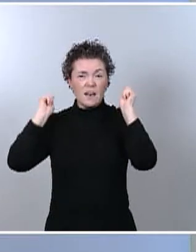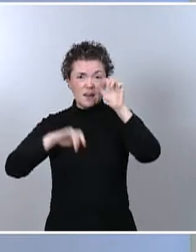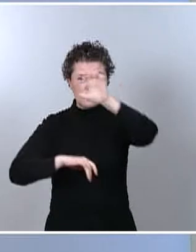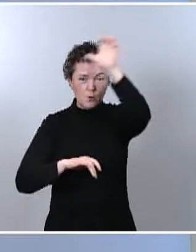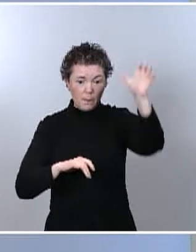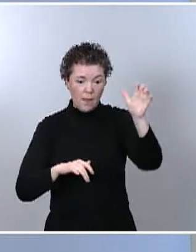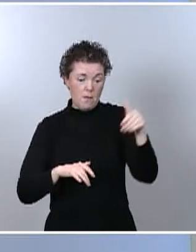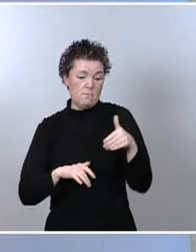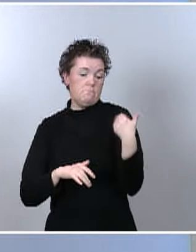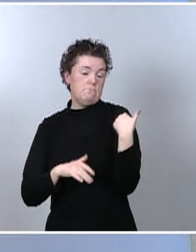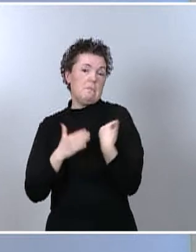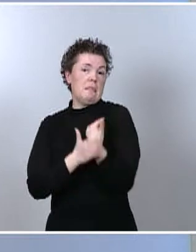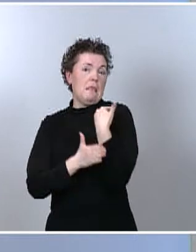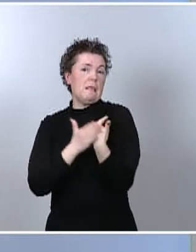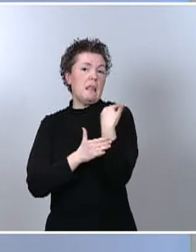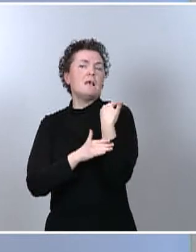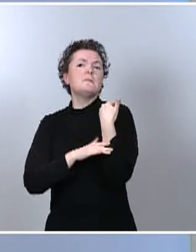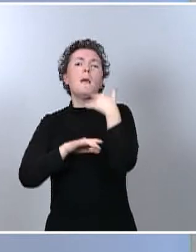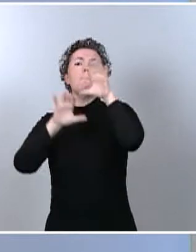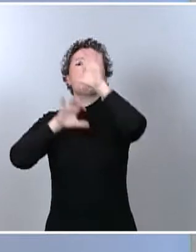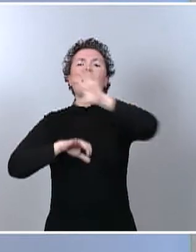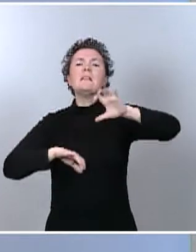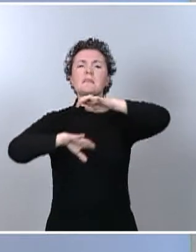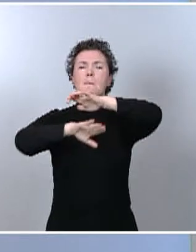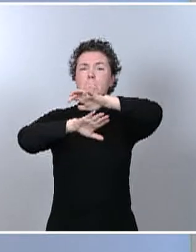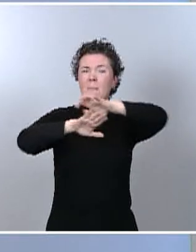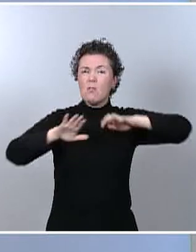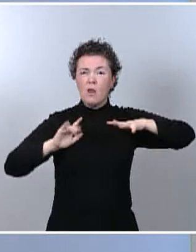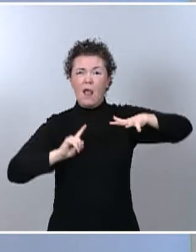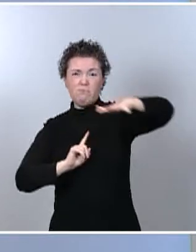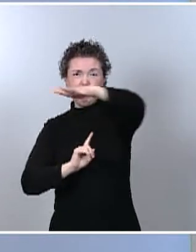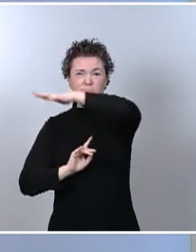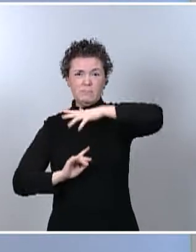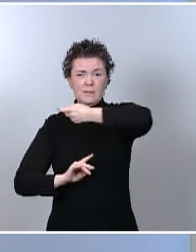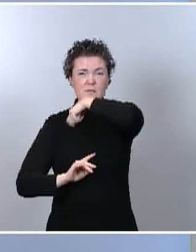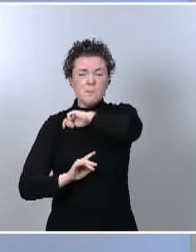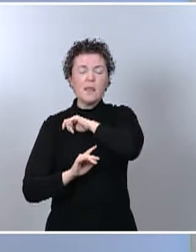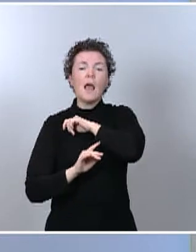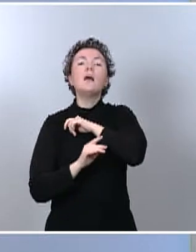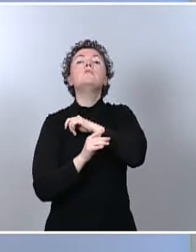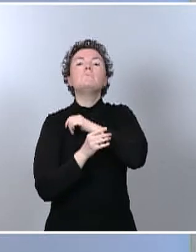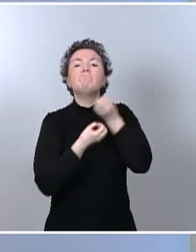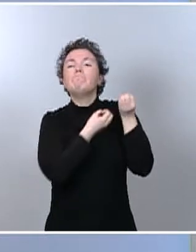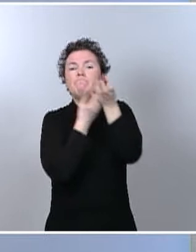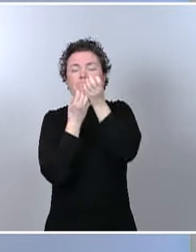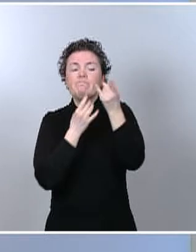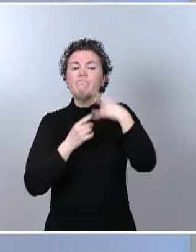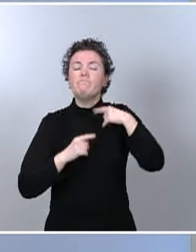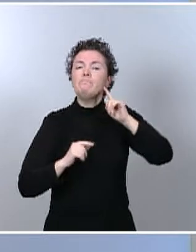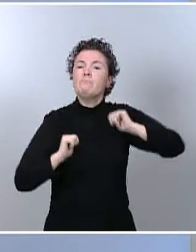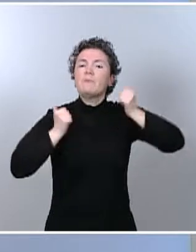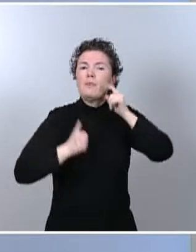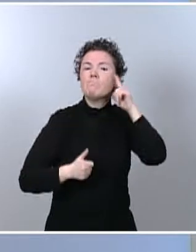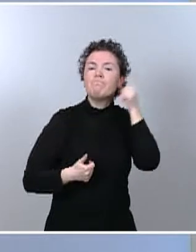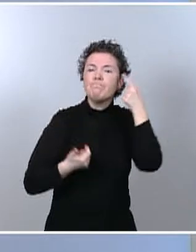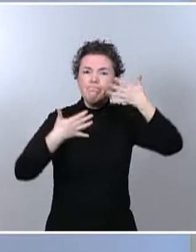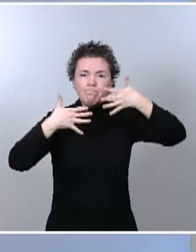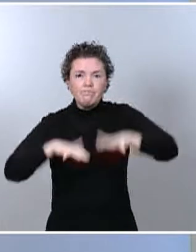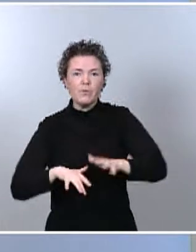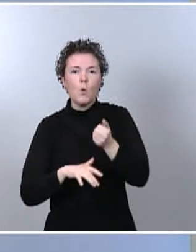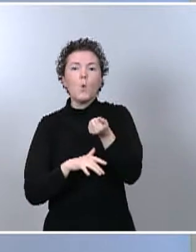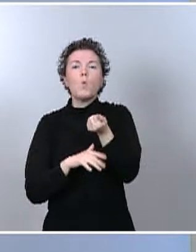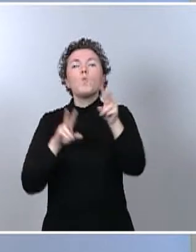la verdad es que la mayoría de los países de nuestro entorno están notificando que han empezado a encontrar la nueva cepa de Reino